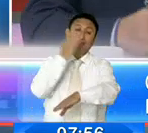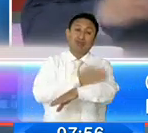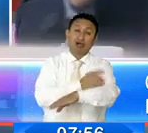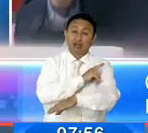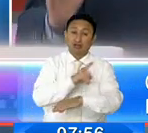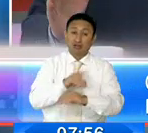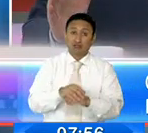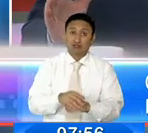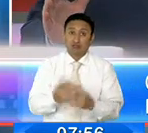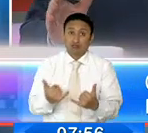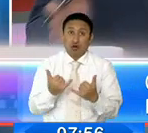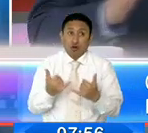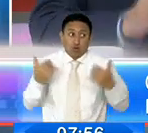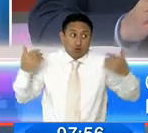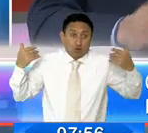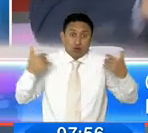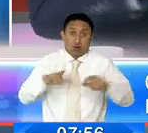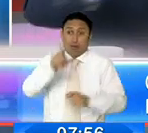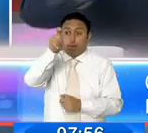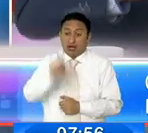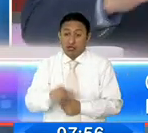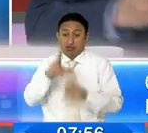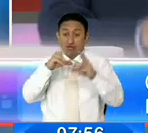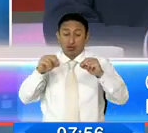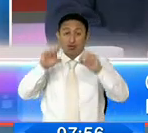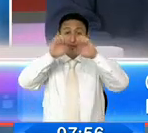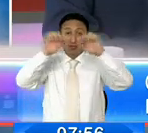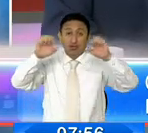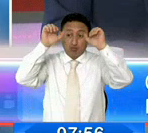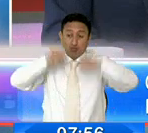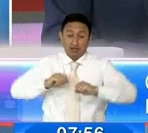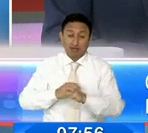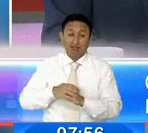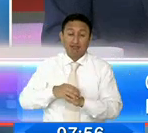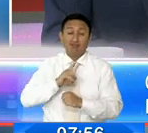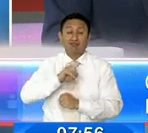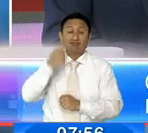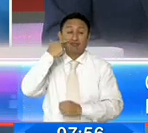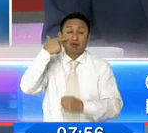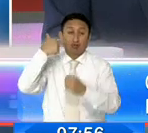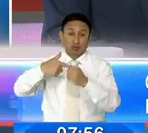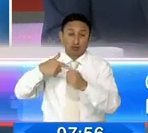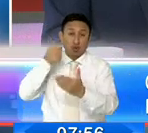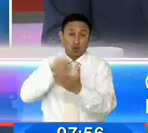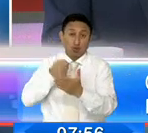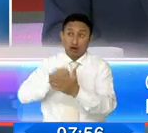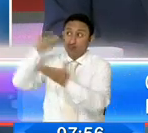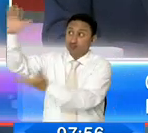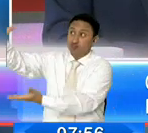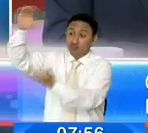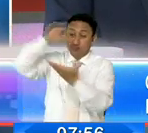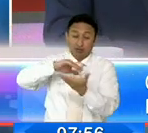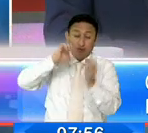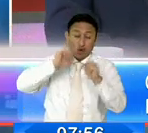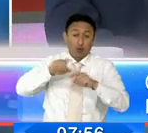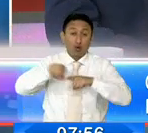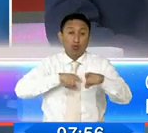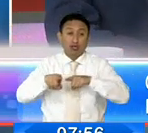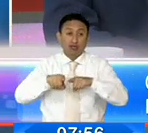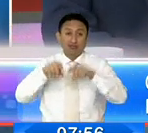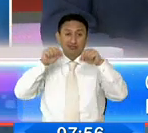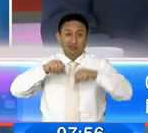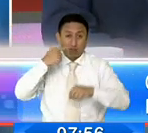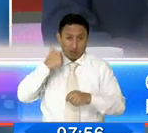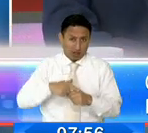ya cualquier persona natural o empresa podía comenzar a compartir y competir también con esto de las